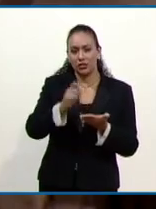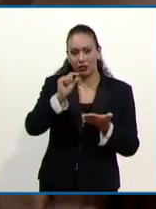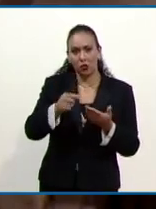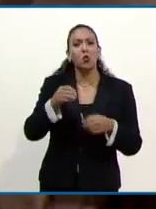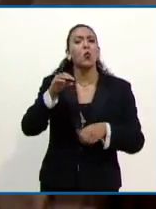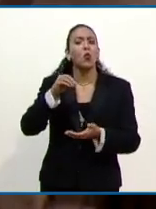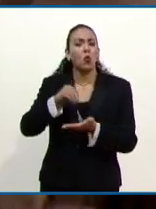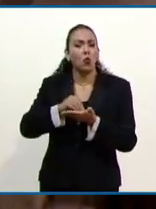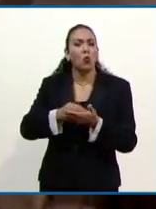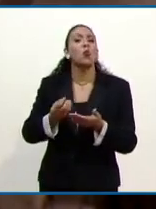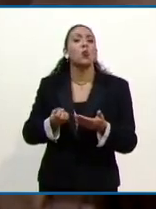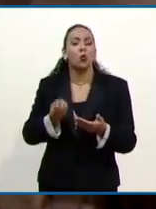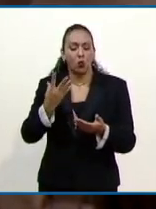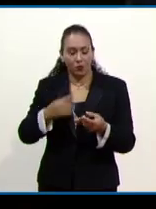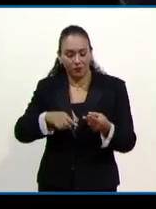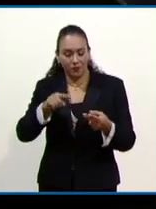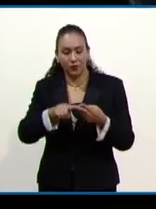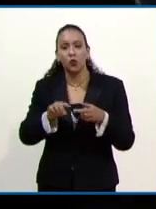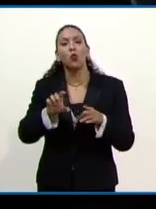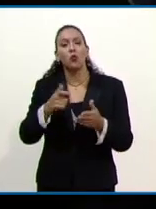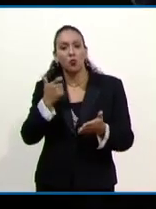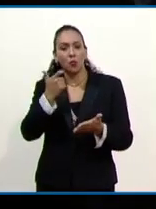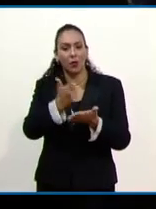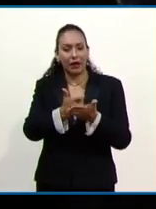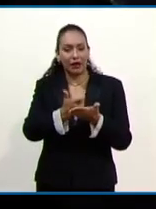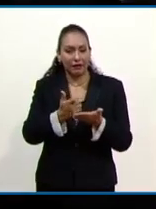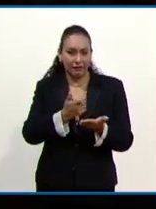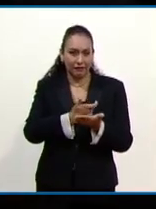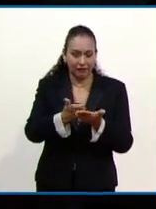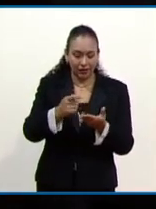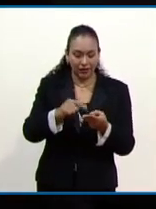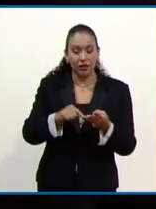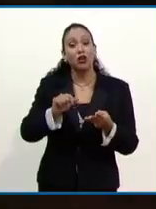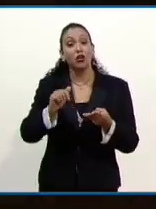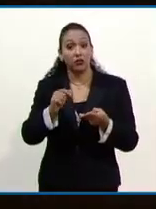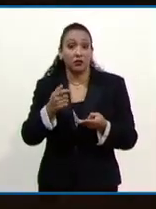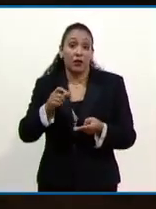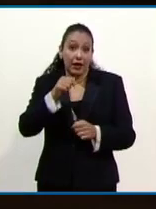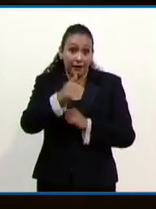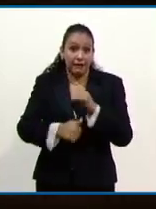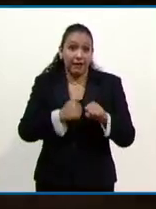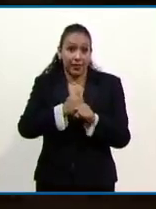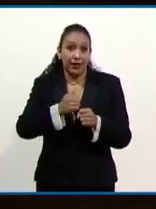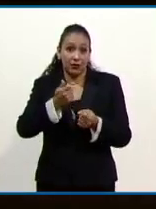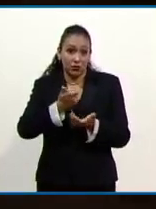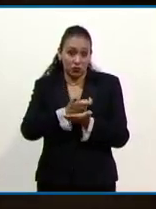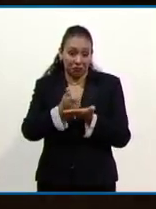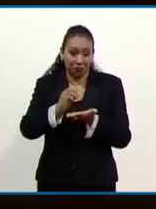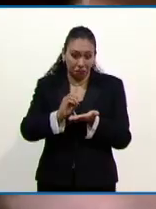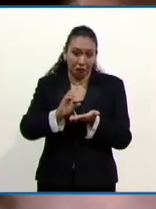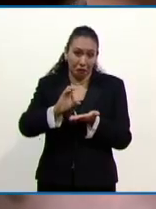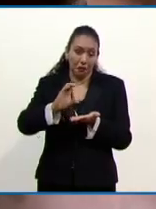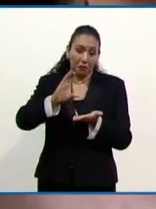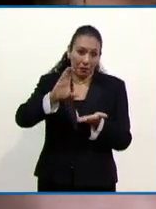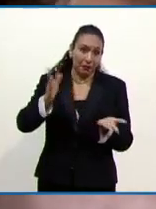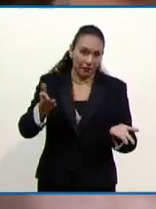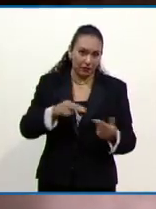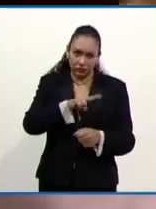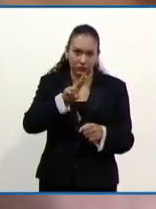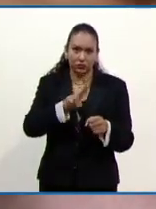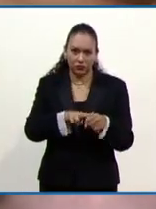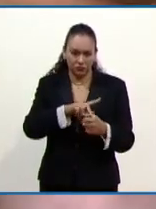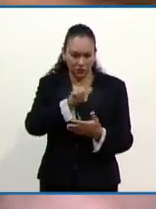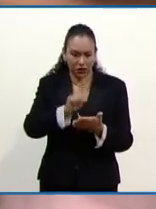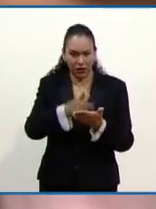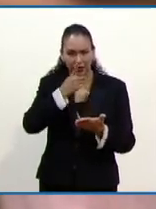monto independiente de recuperación. Y 3. El incremento por fijación. Indicó que dejar de lado el monto independiente